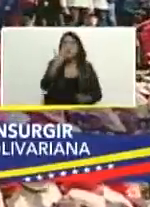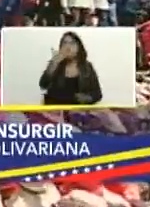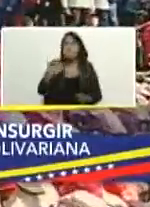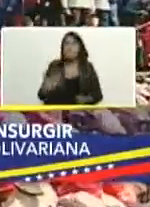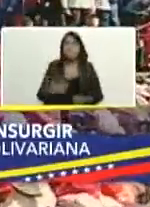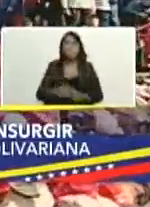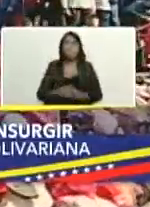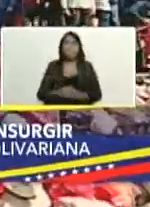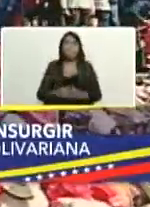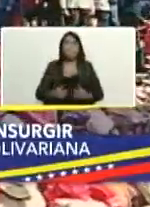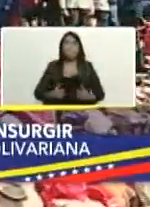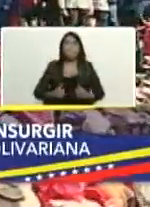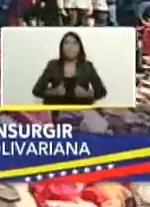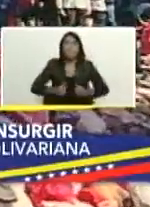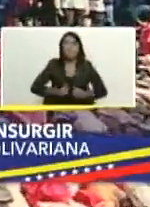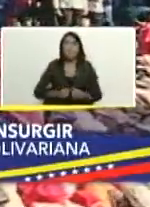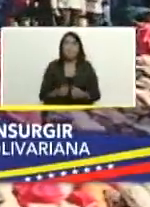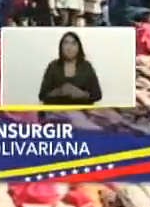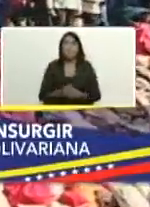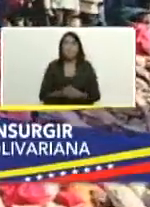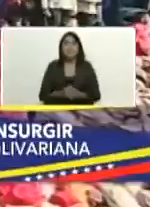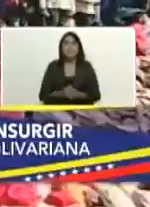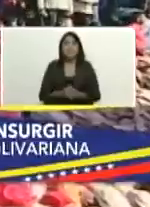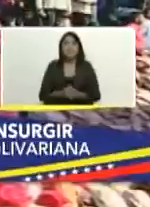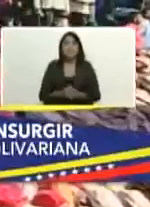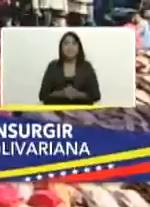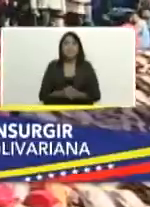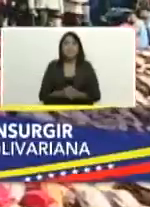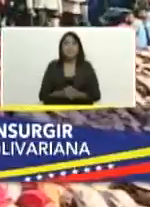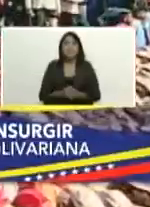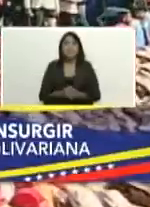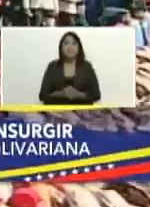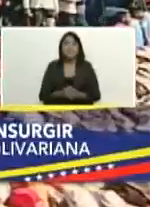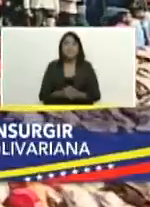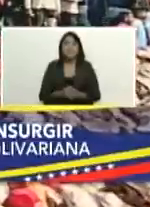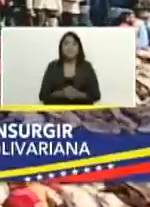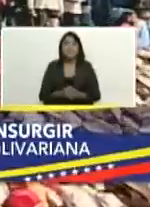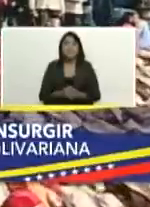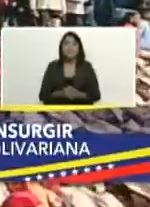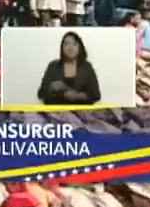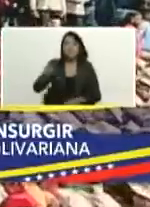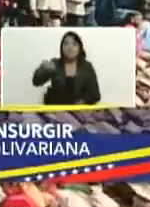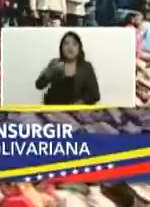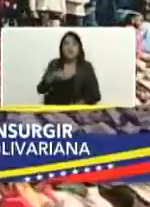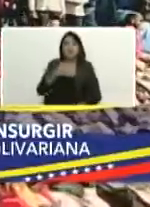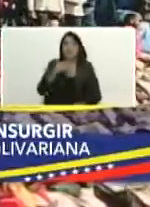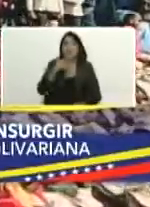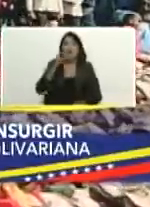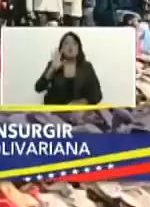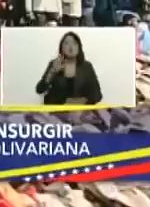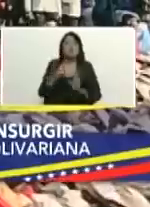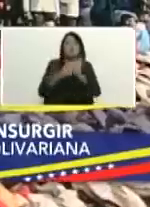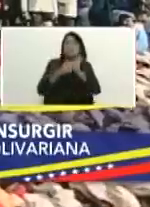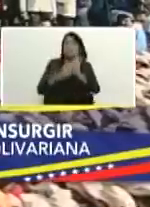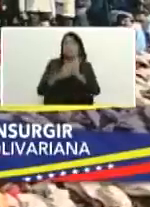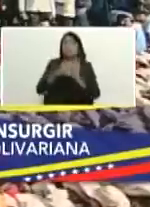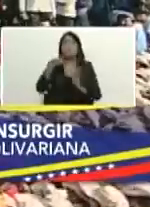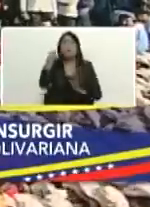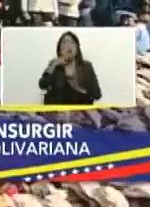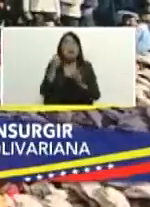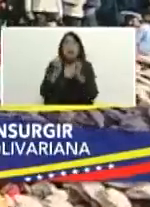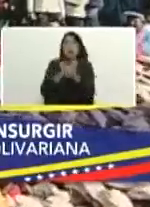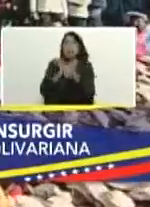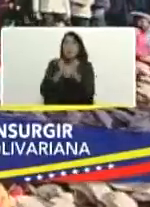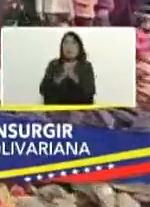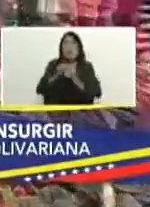sin ninguna apariencia, sin guardar apariencias, sin ningún